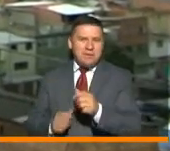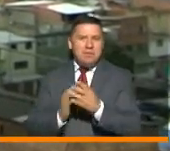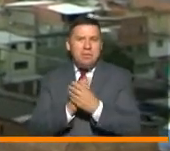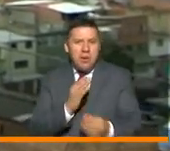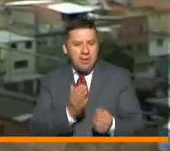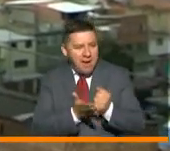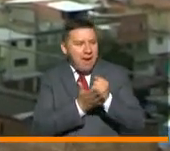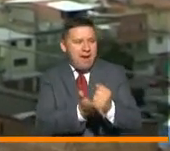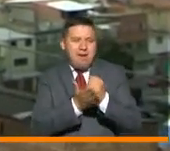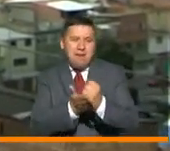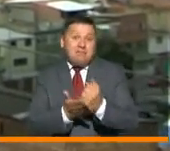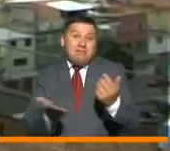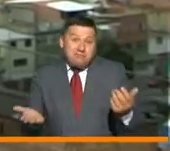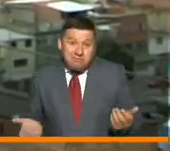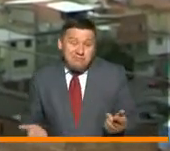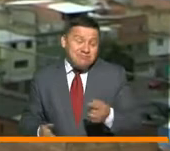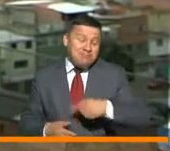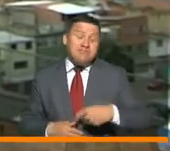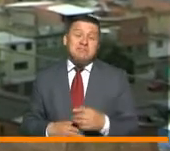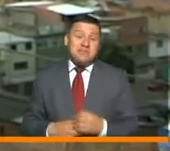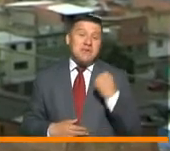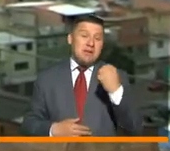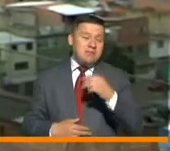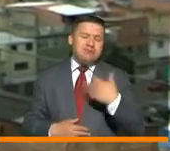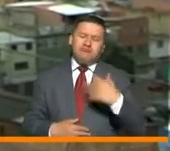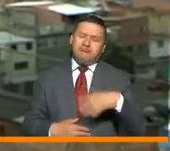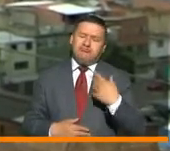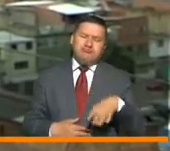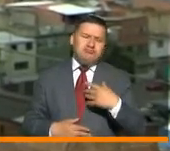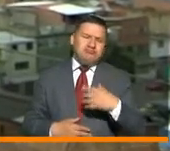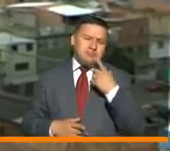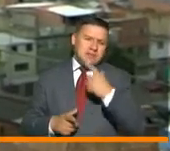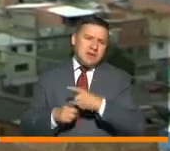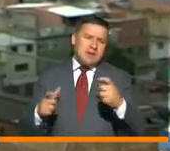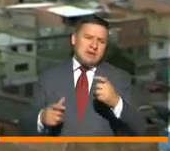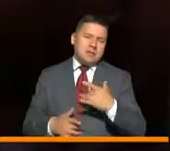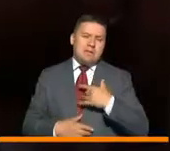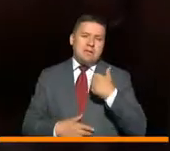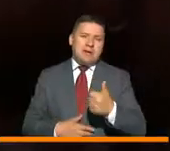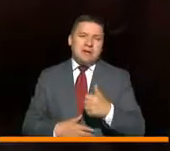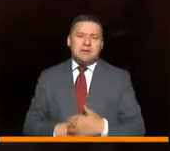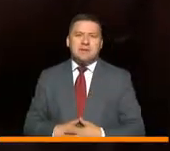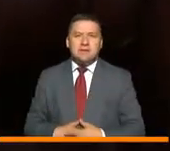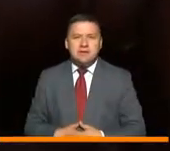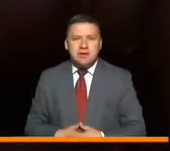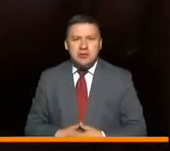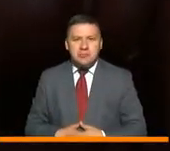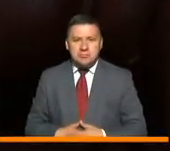escasos recursos, porque es un beneficio muy, muy, muy grande y satisfactorio.